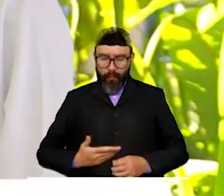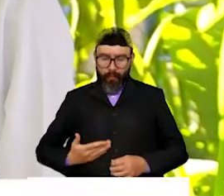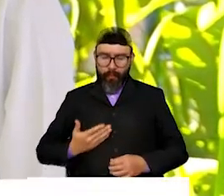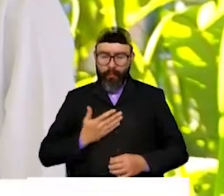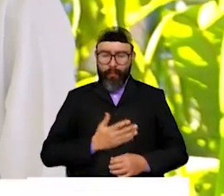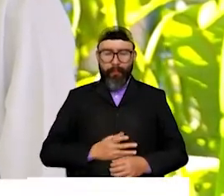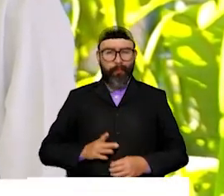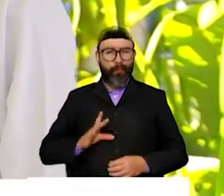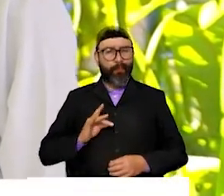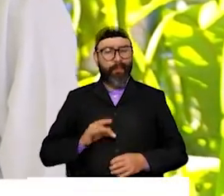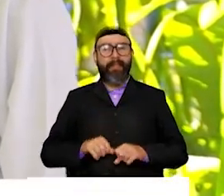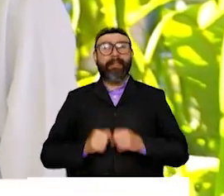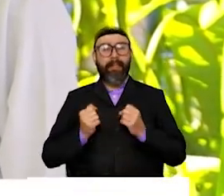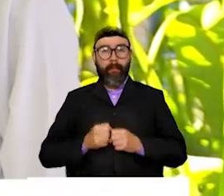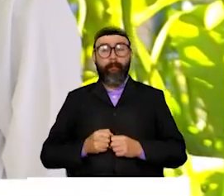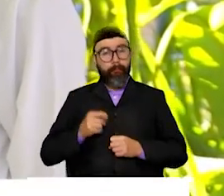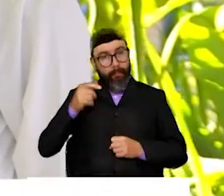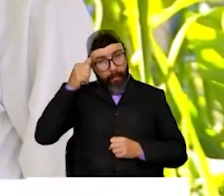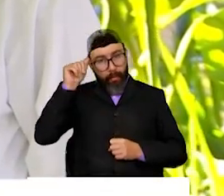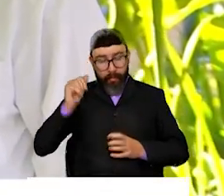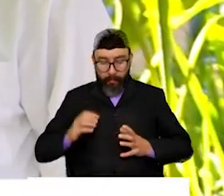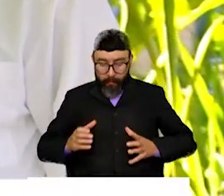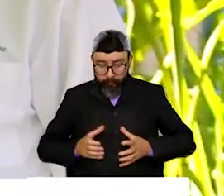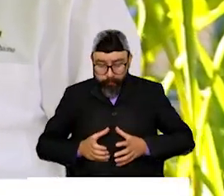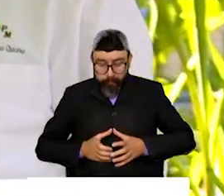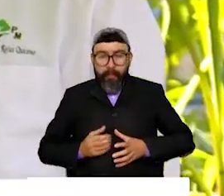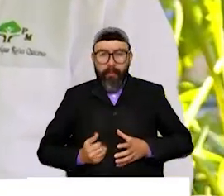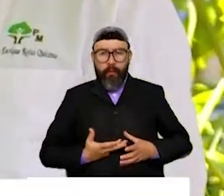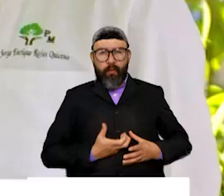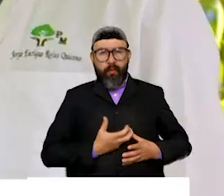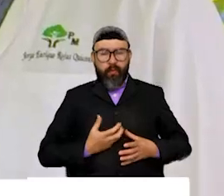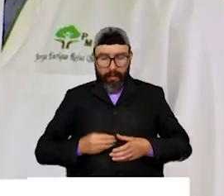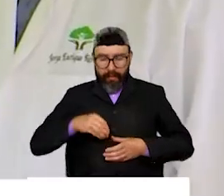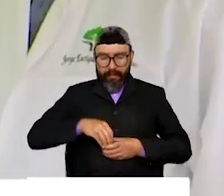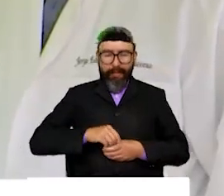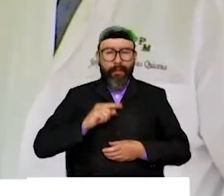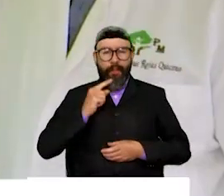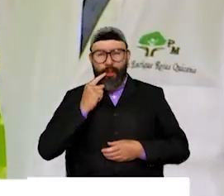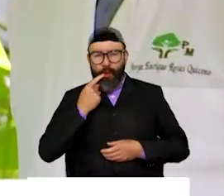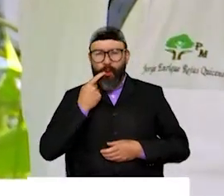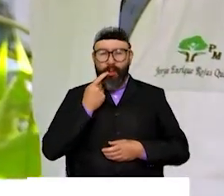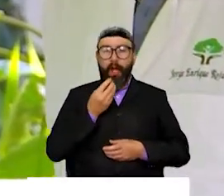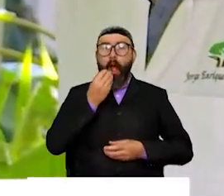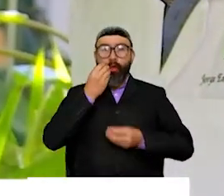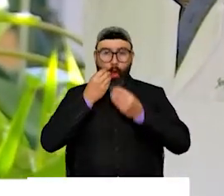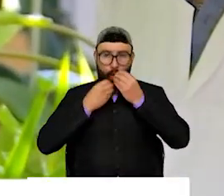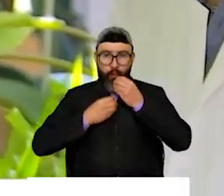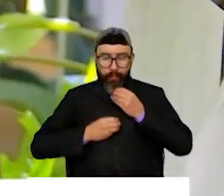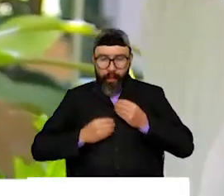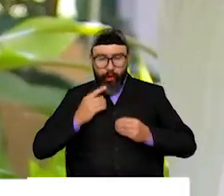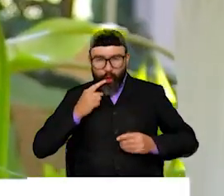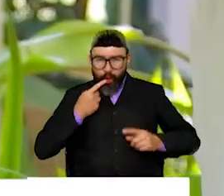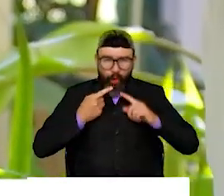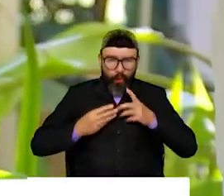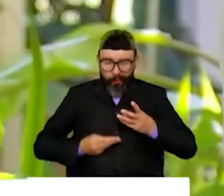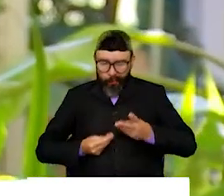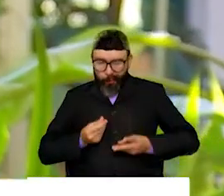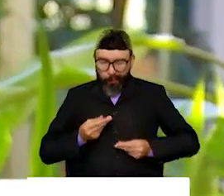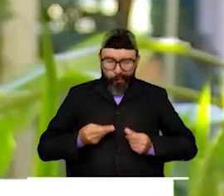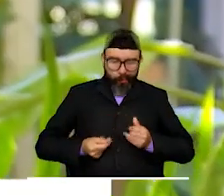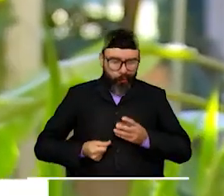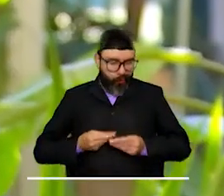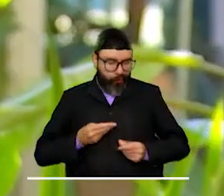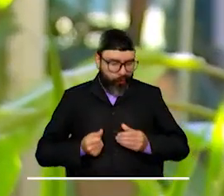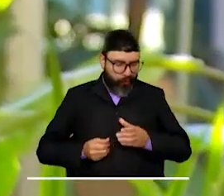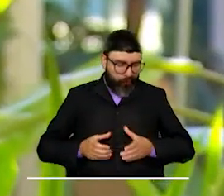estómago es un órgano, una cavidad hueca que produce ácido, y este ácido pues el estómago está hecho para soportar ese